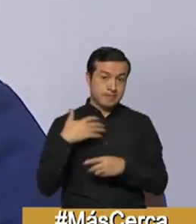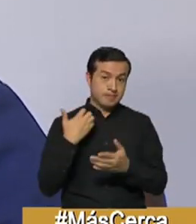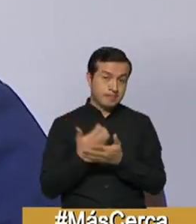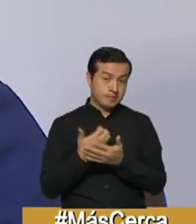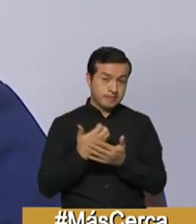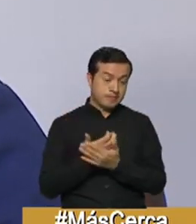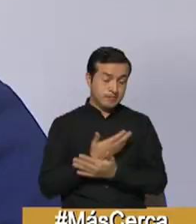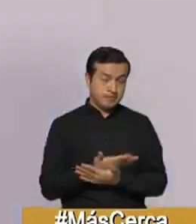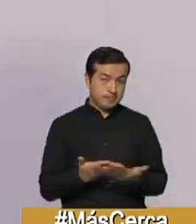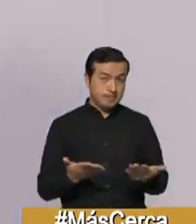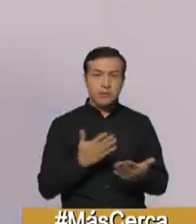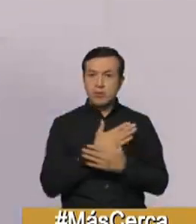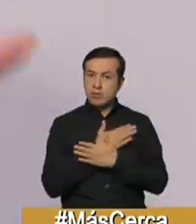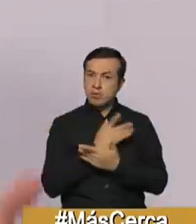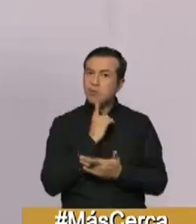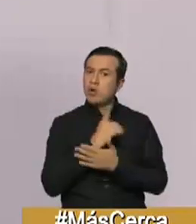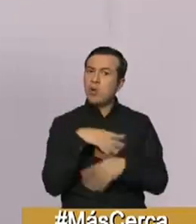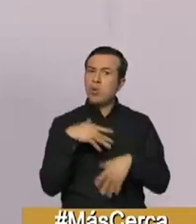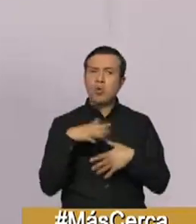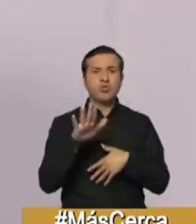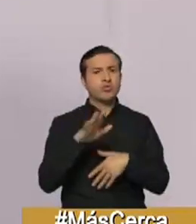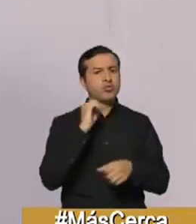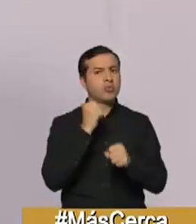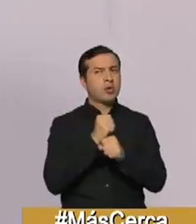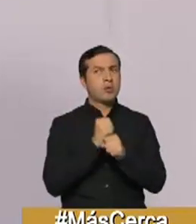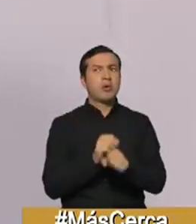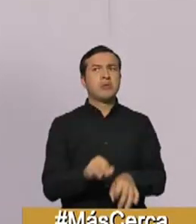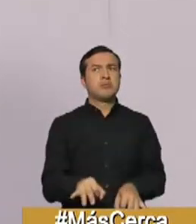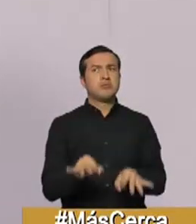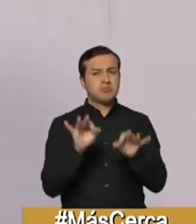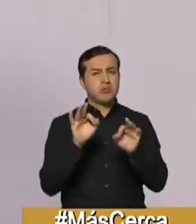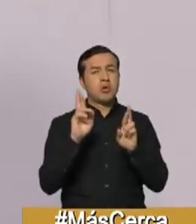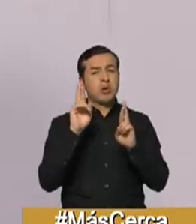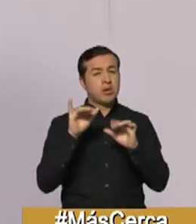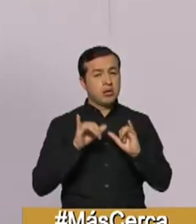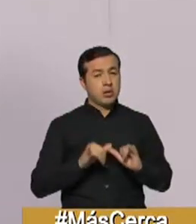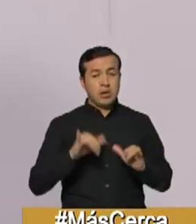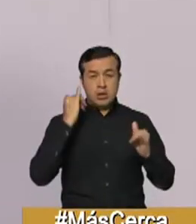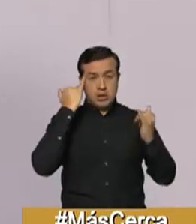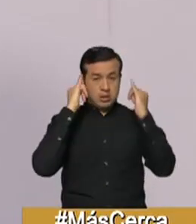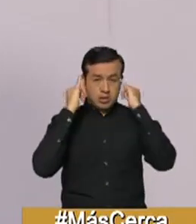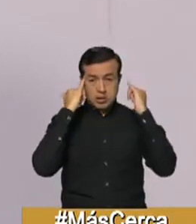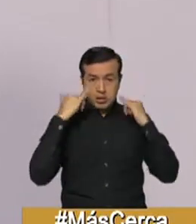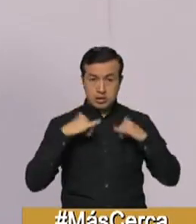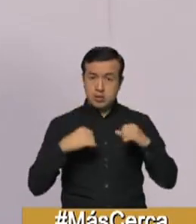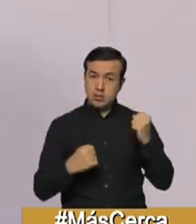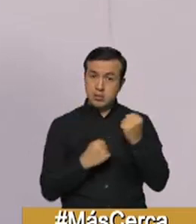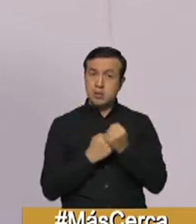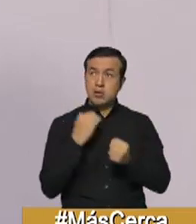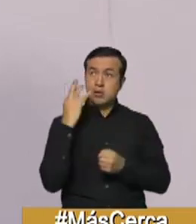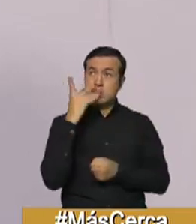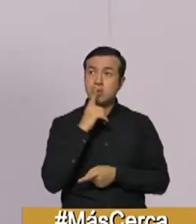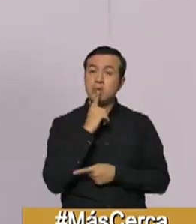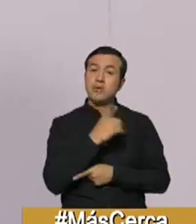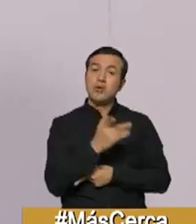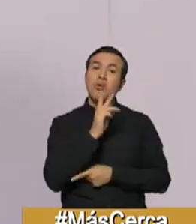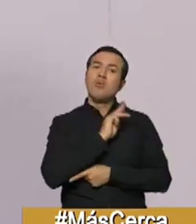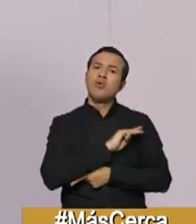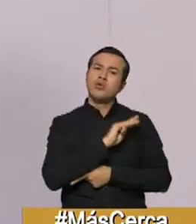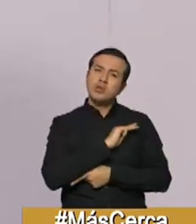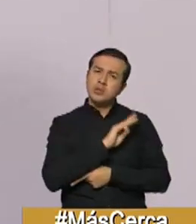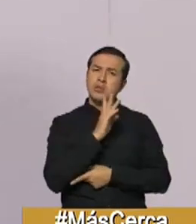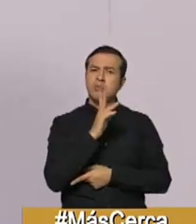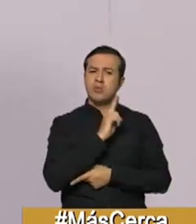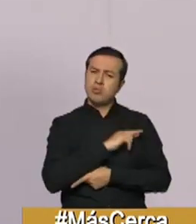las... Felicitarlos a ustedes por su trabajo tan entregado. Esperamos que este tipo de iniciativas tenga apoyo. Sería maravilloso que el municipio, por